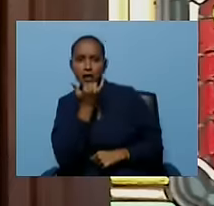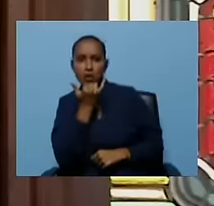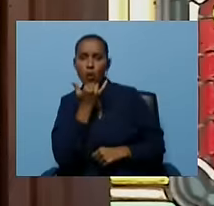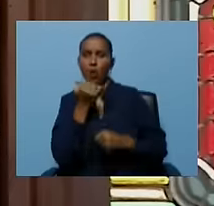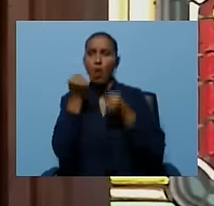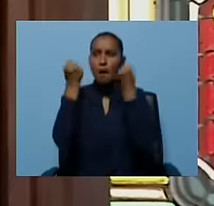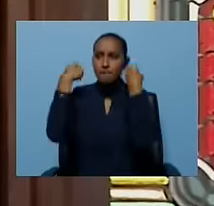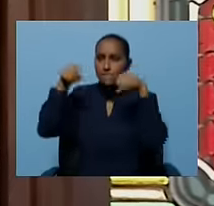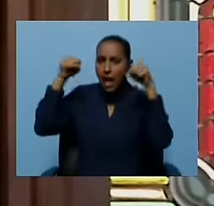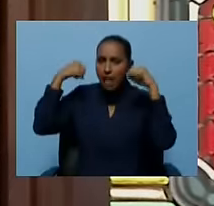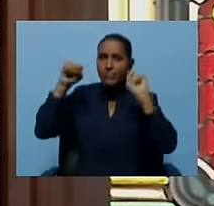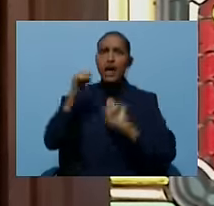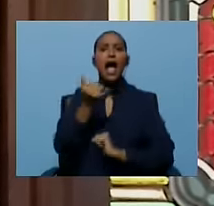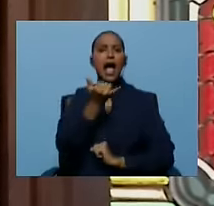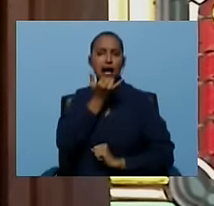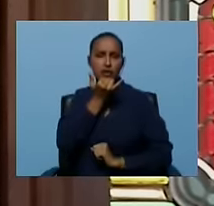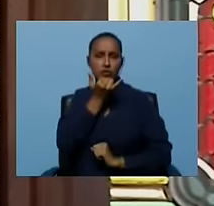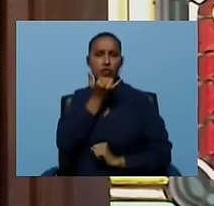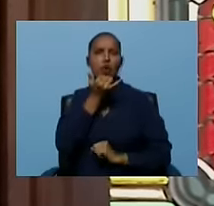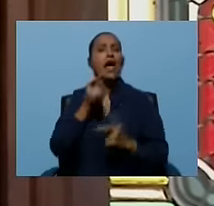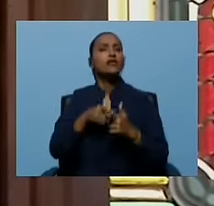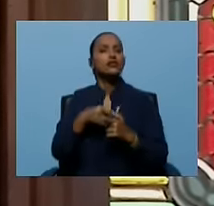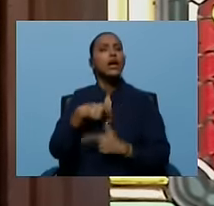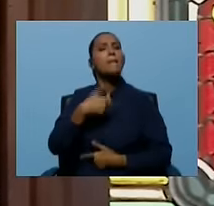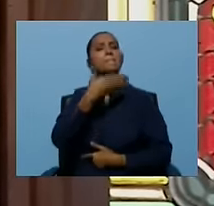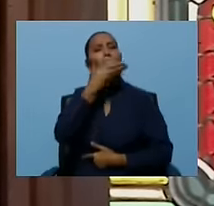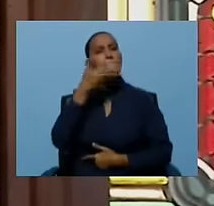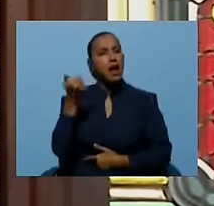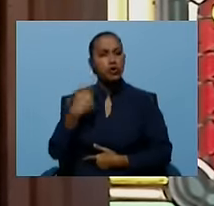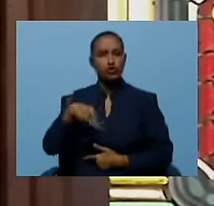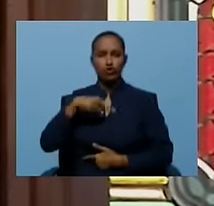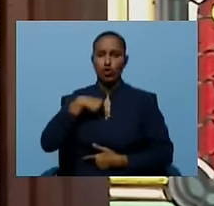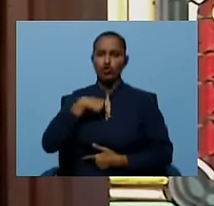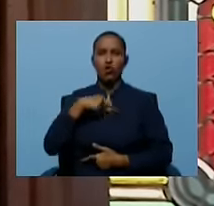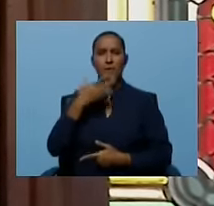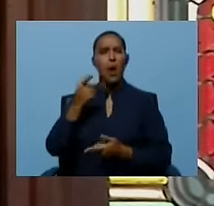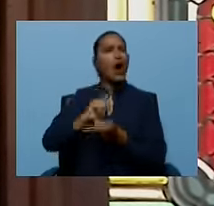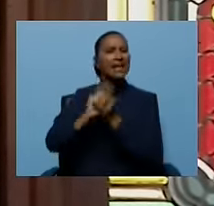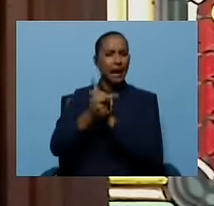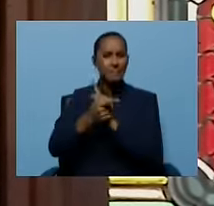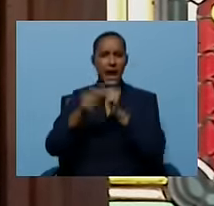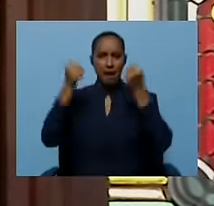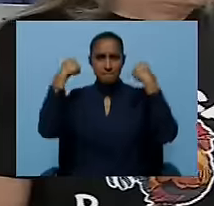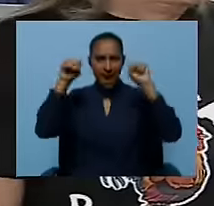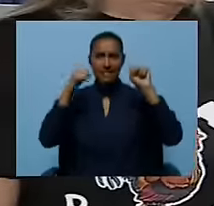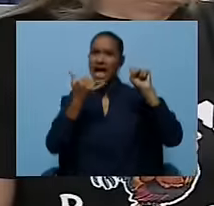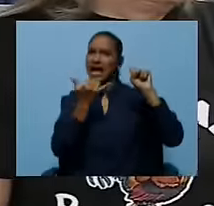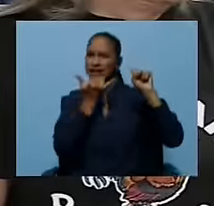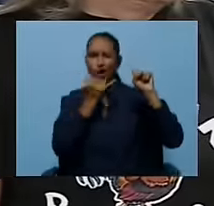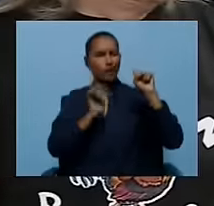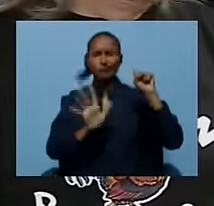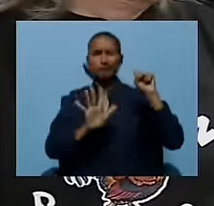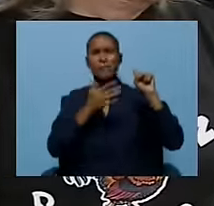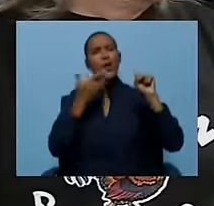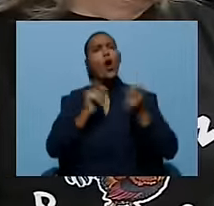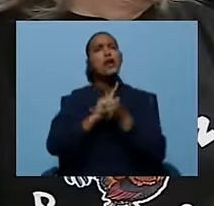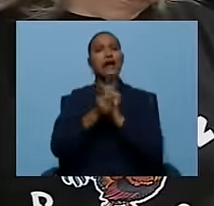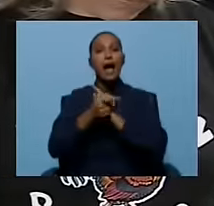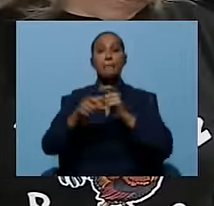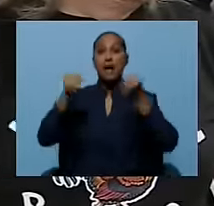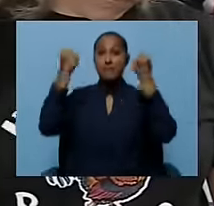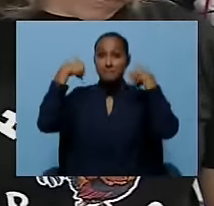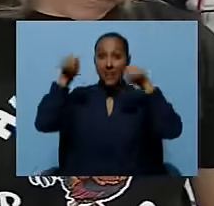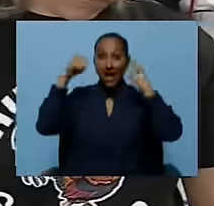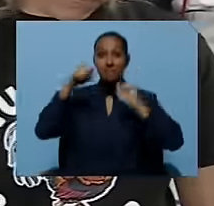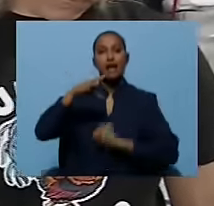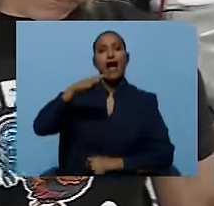Nosotros más bien preferiríamos decir ensayo y aprendizaje. Porque de cada ensayo resultó